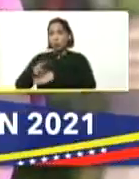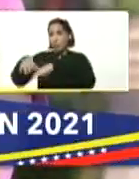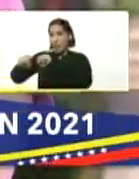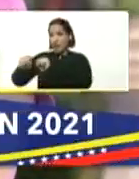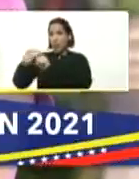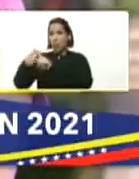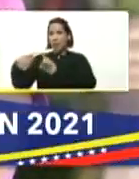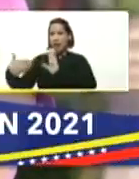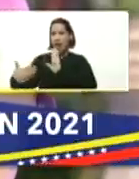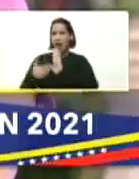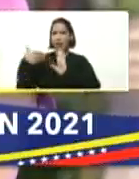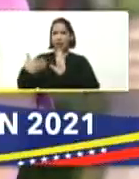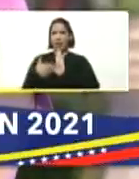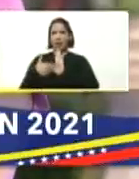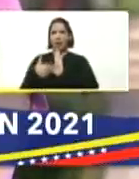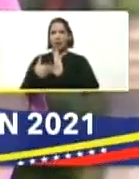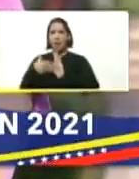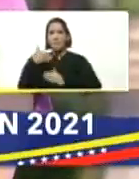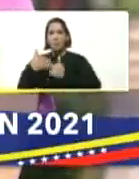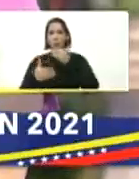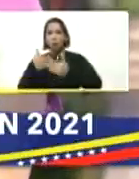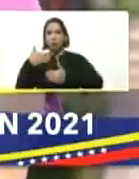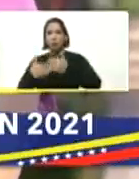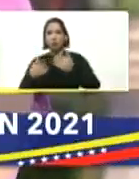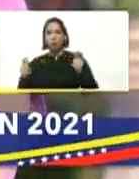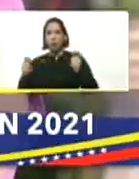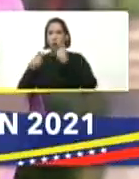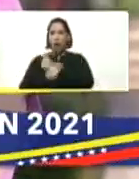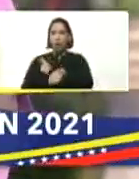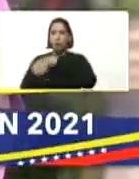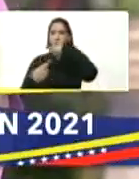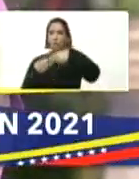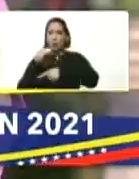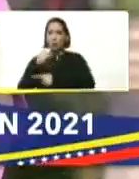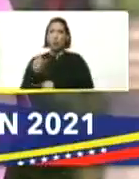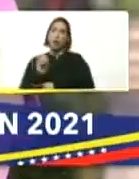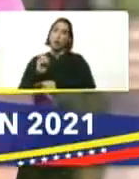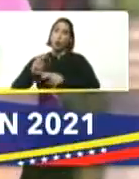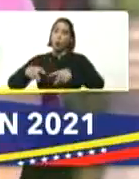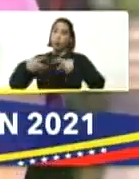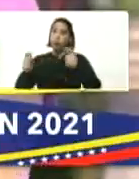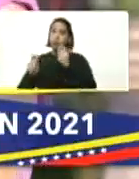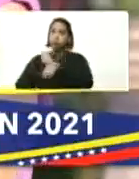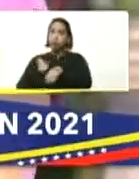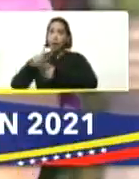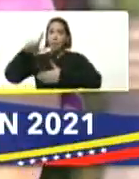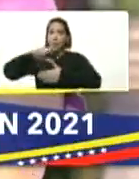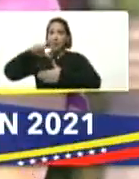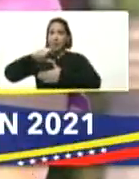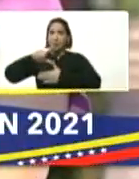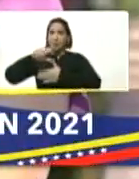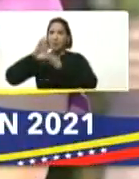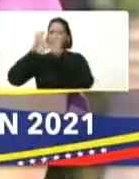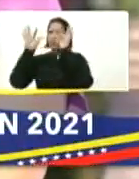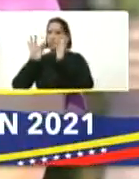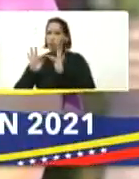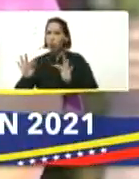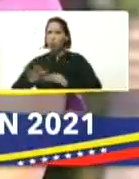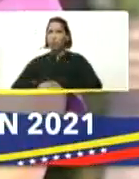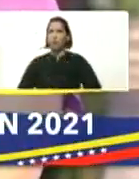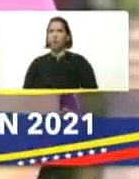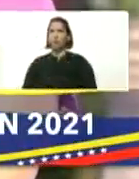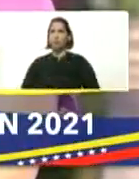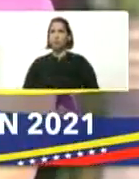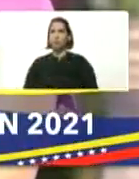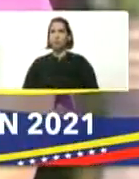para atacar a los procesos de cambio, sean revolucionarios o reformistas en América Latina, y de una manera pues un